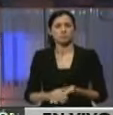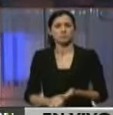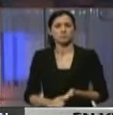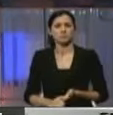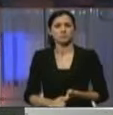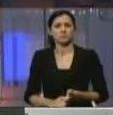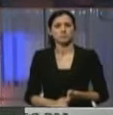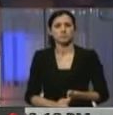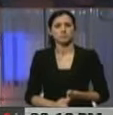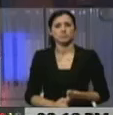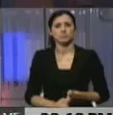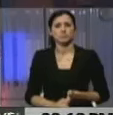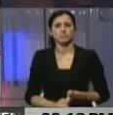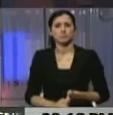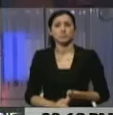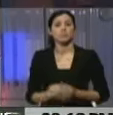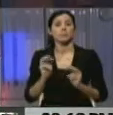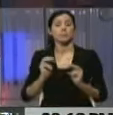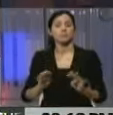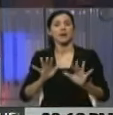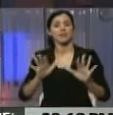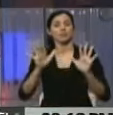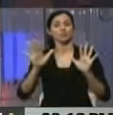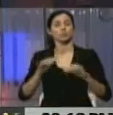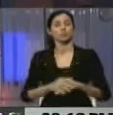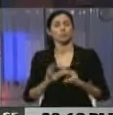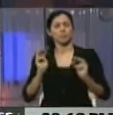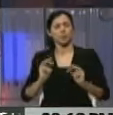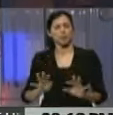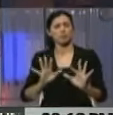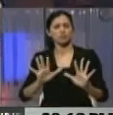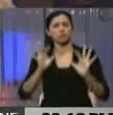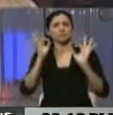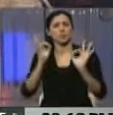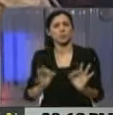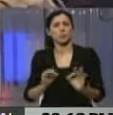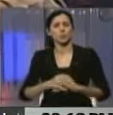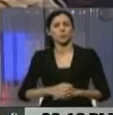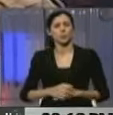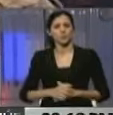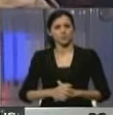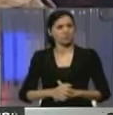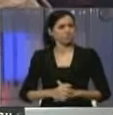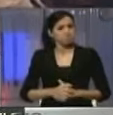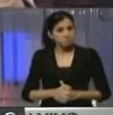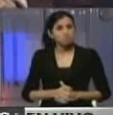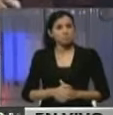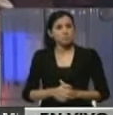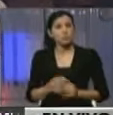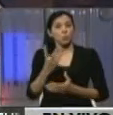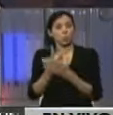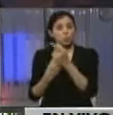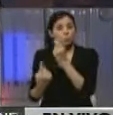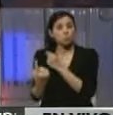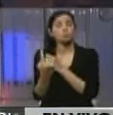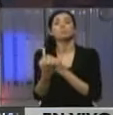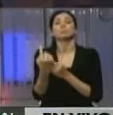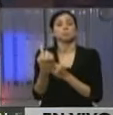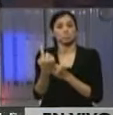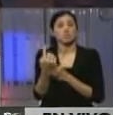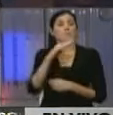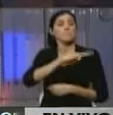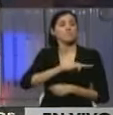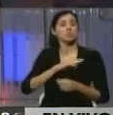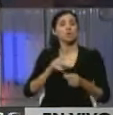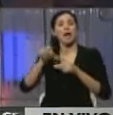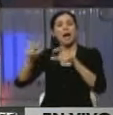que van a ser maravillosos y van a ser una maravilla en bueno, unir la gran misión AgroVenezuela,